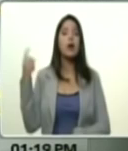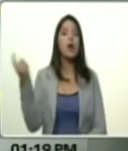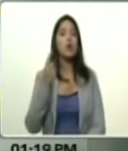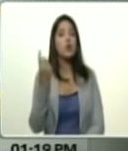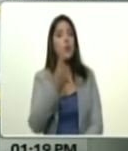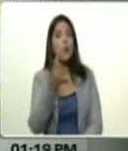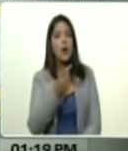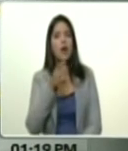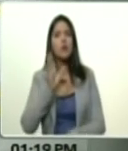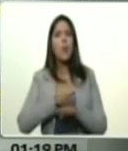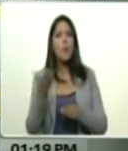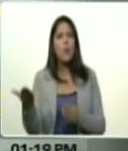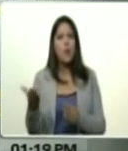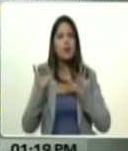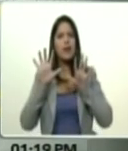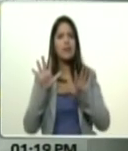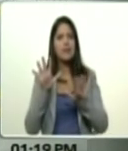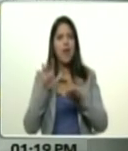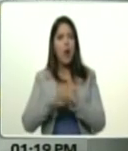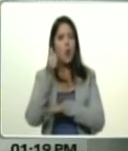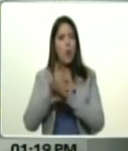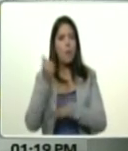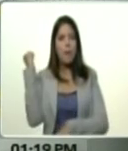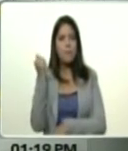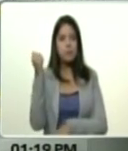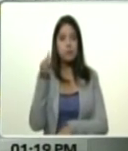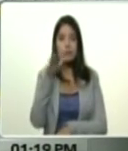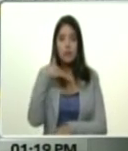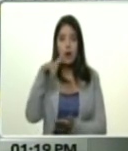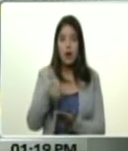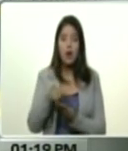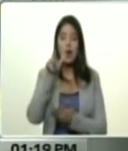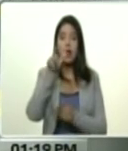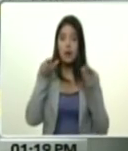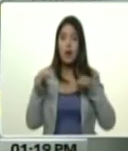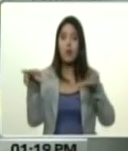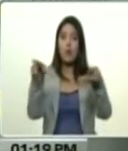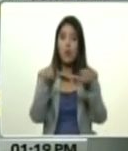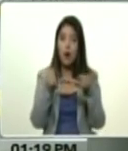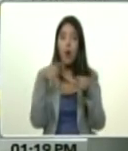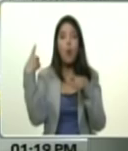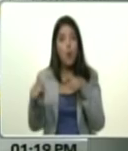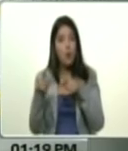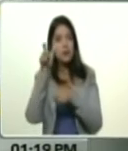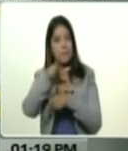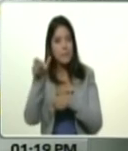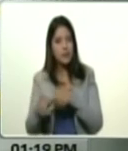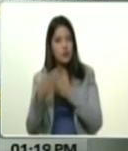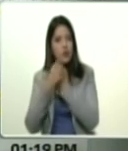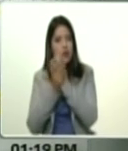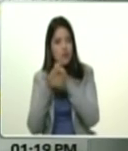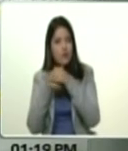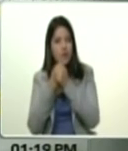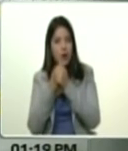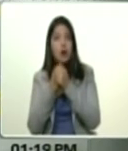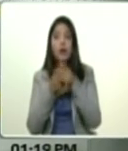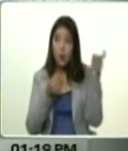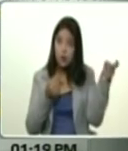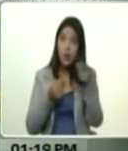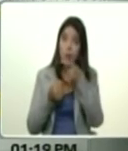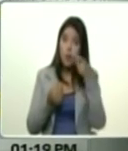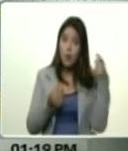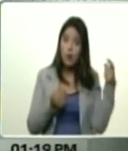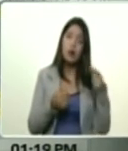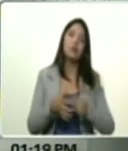más de 10 registros por homicidio en el área. Una de las personas planificadoras y determinante también, solicitado,